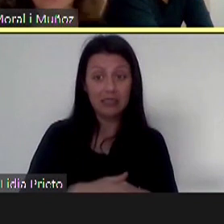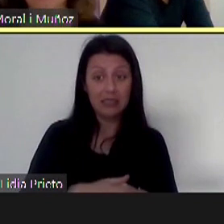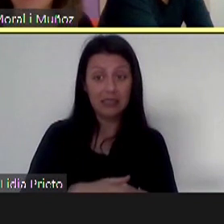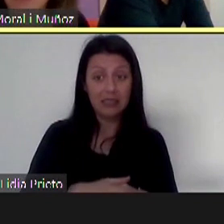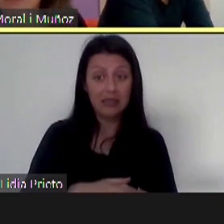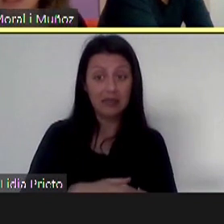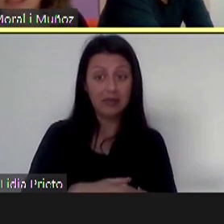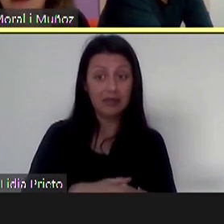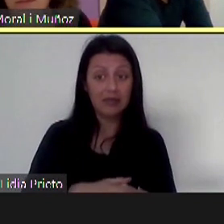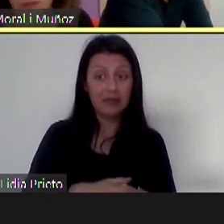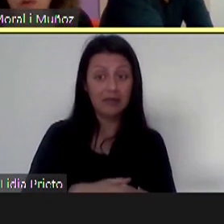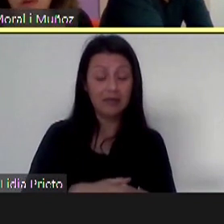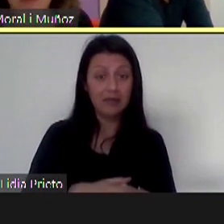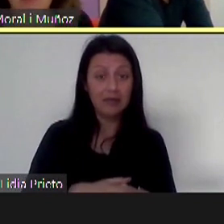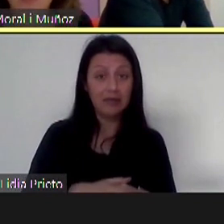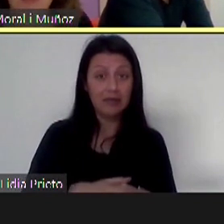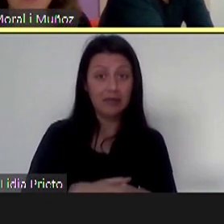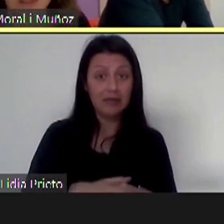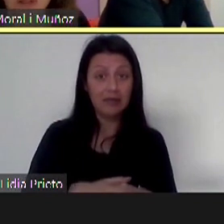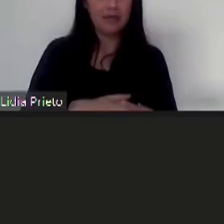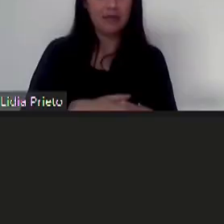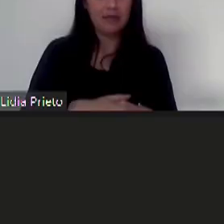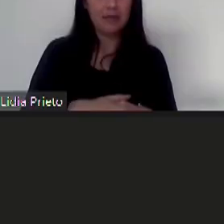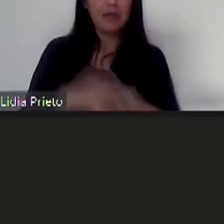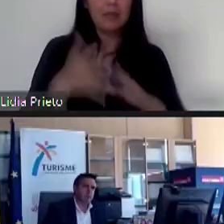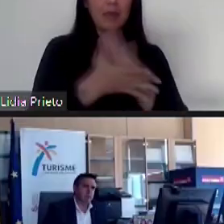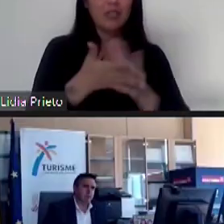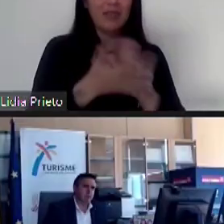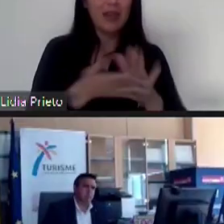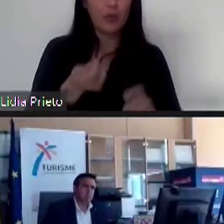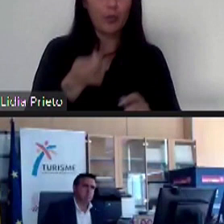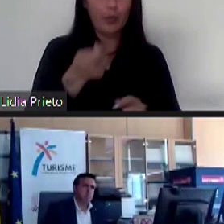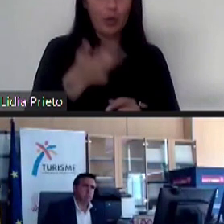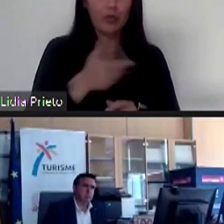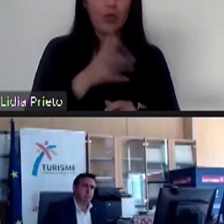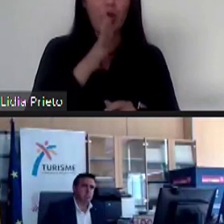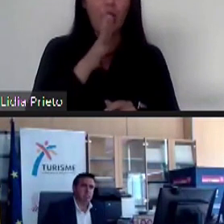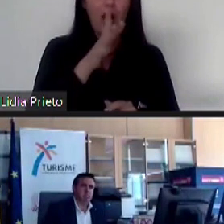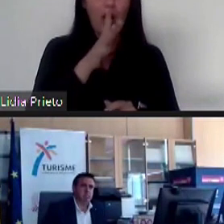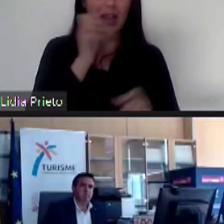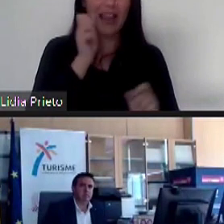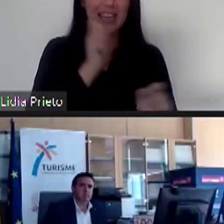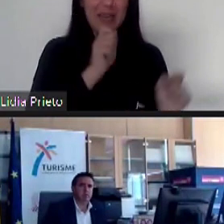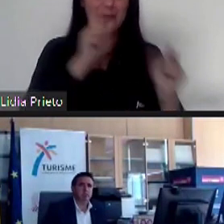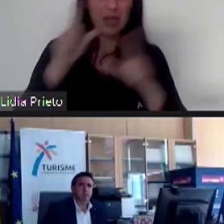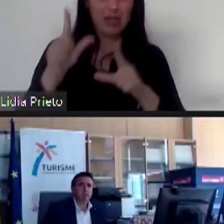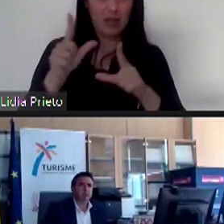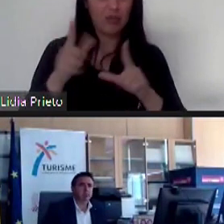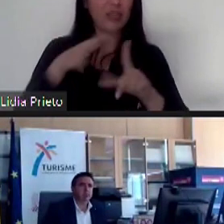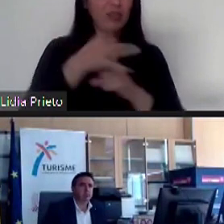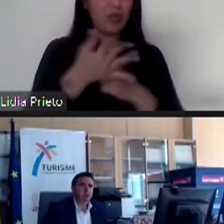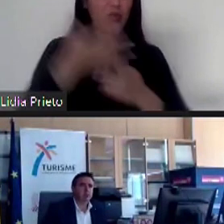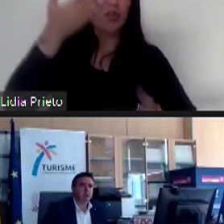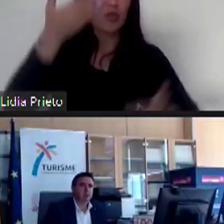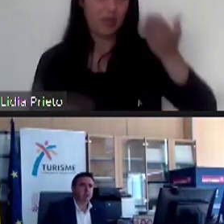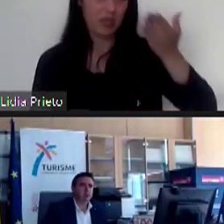de diapositivas para poder podamos hablar un poquito. Ahora nos encontramos, imaginaos, con una situación de descompensación. Esto